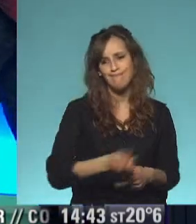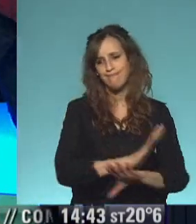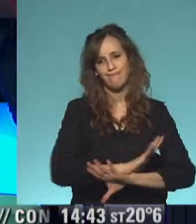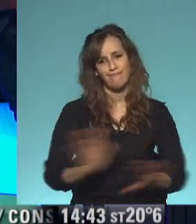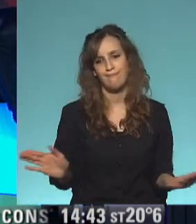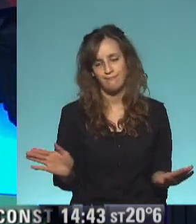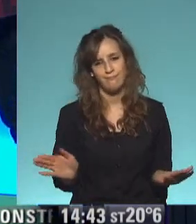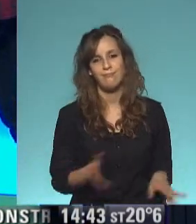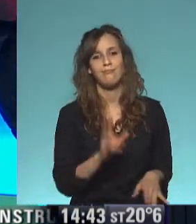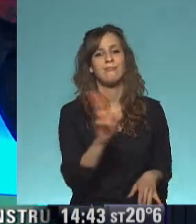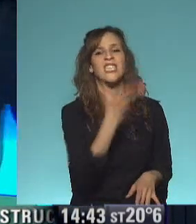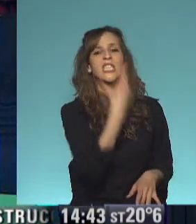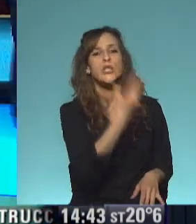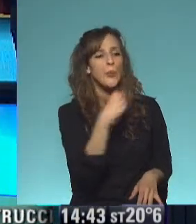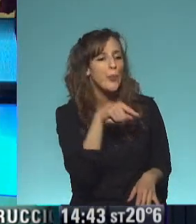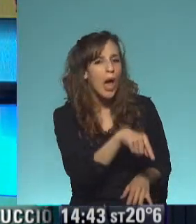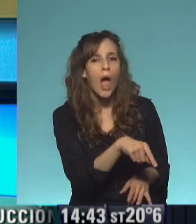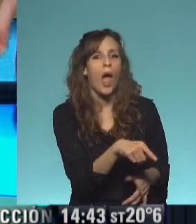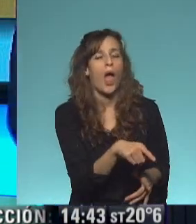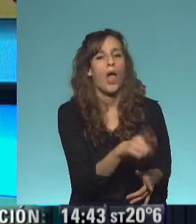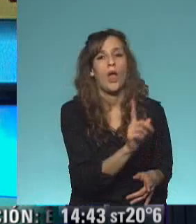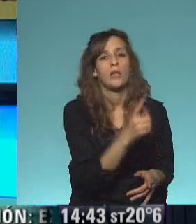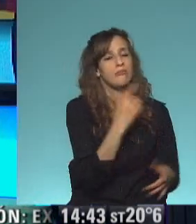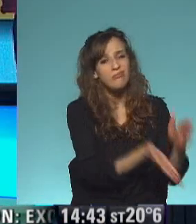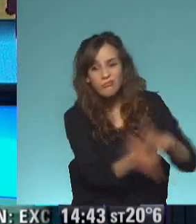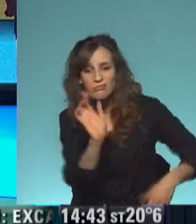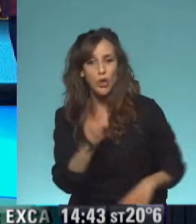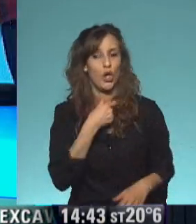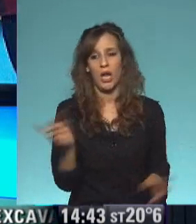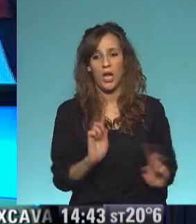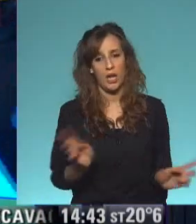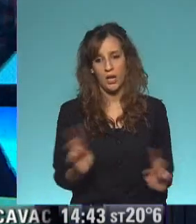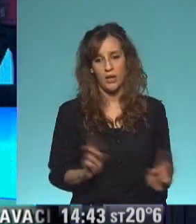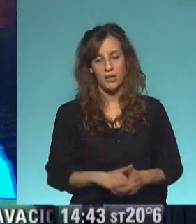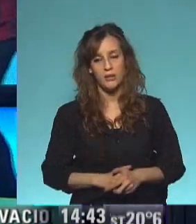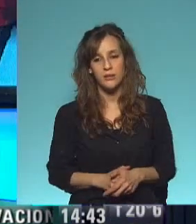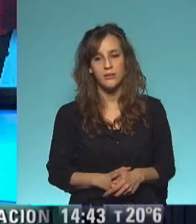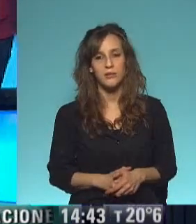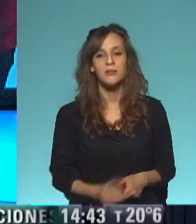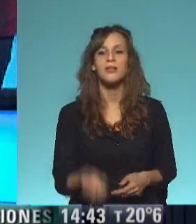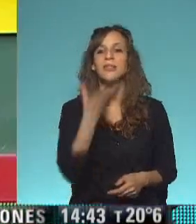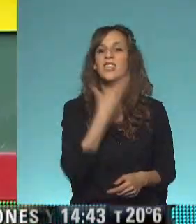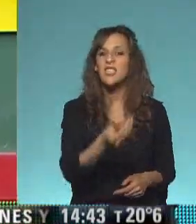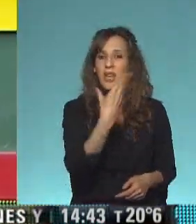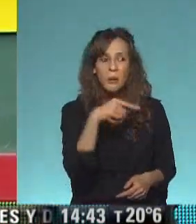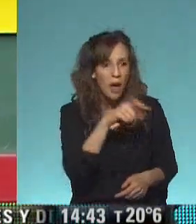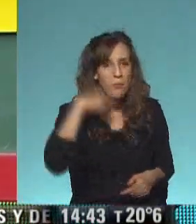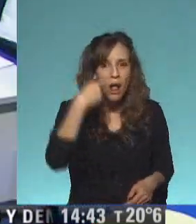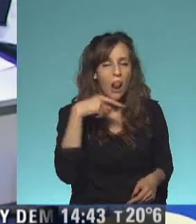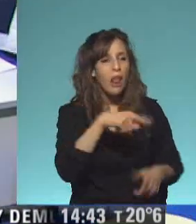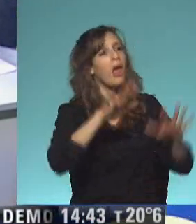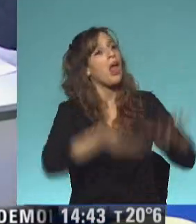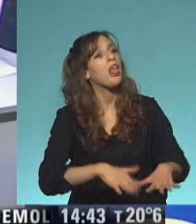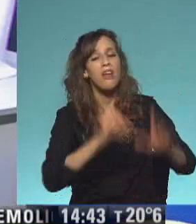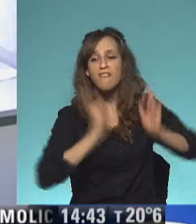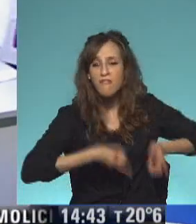a la chiva no quiere salir de ahí. Sale ahí, chivita, chivita, sal de ahí de